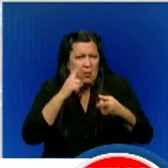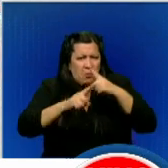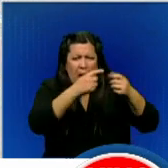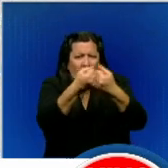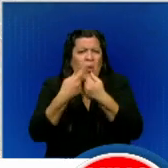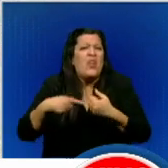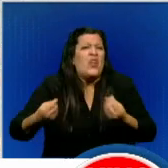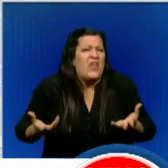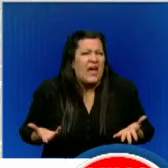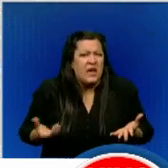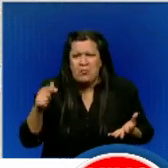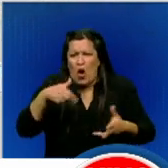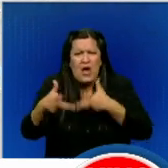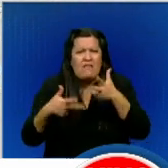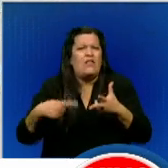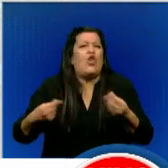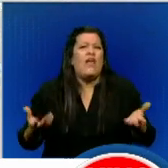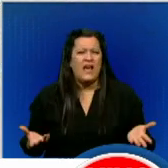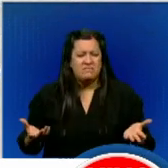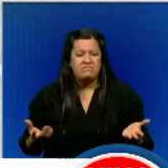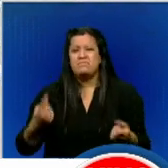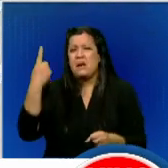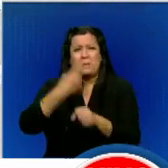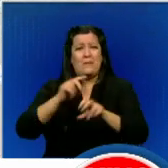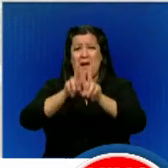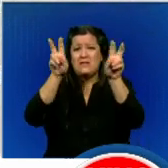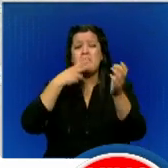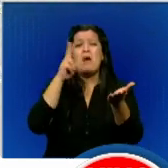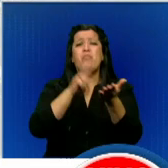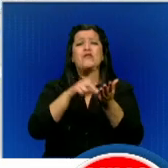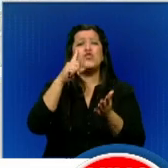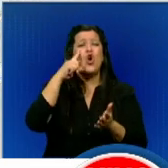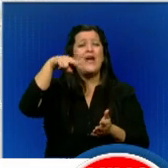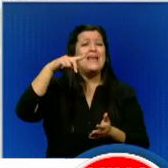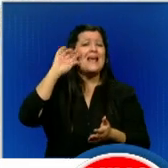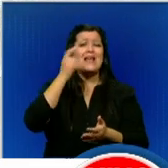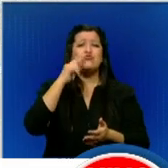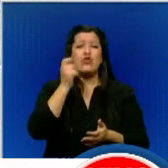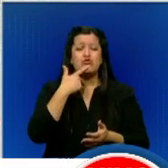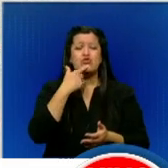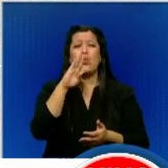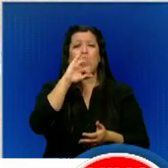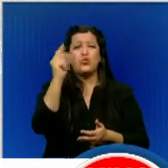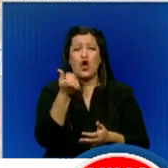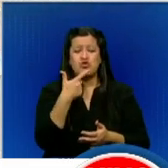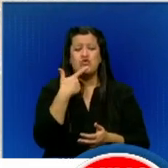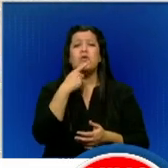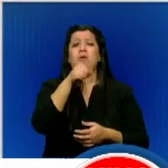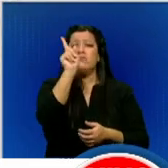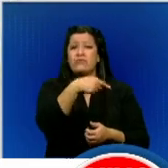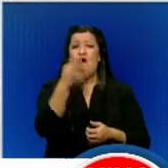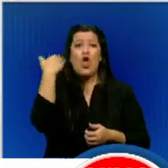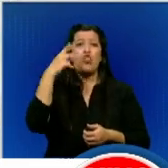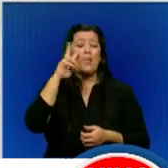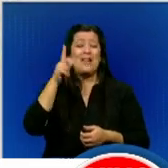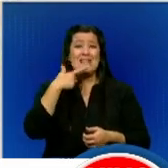hablando hoy acá y primer tema impuesto a los ingresos brutos eliminan las bajas de alícuotas pactadas en el 2017 y